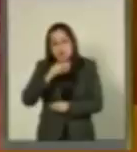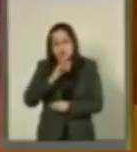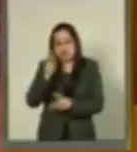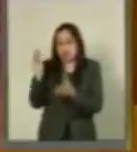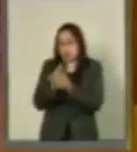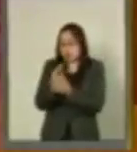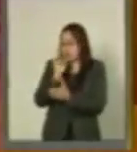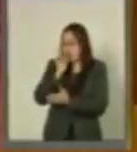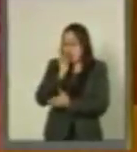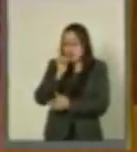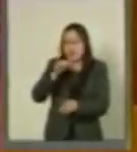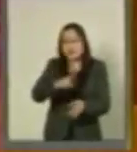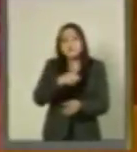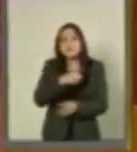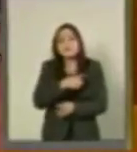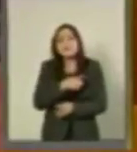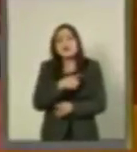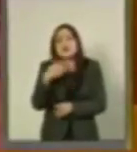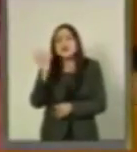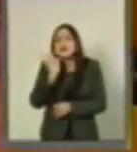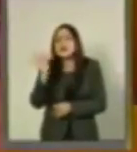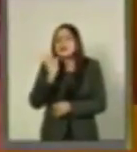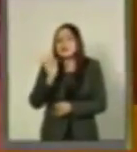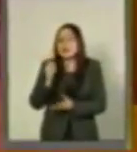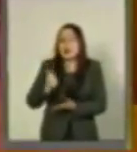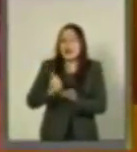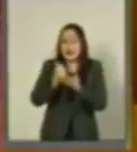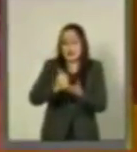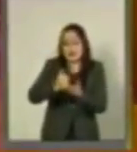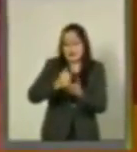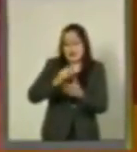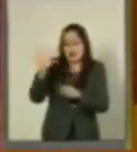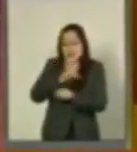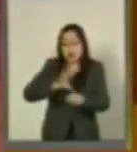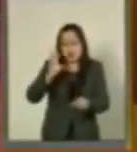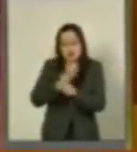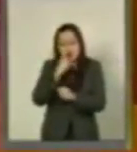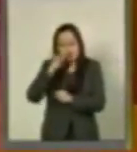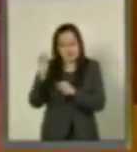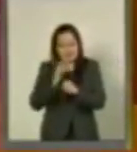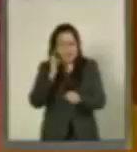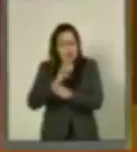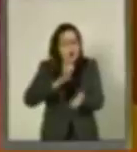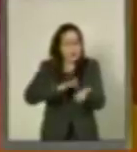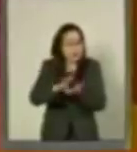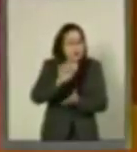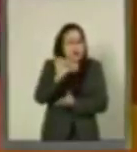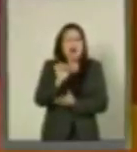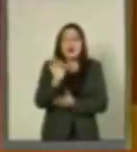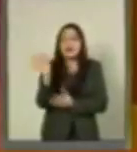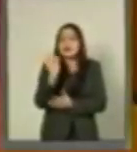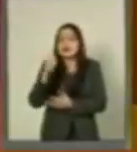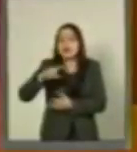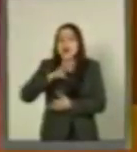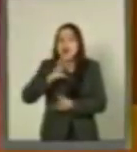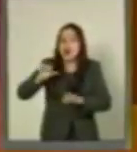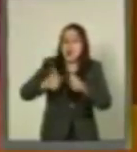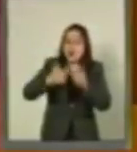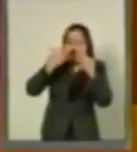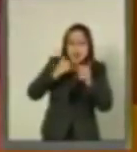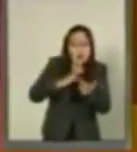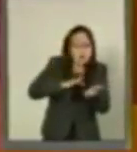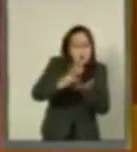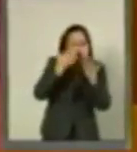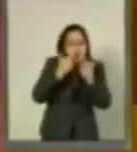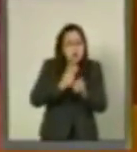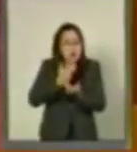es el apoyo total de los miembros de la Policía Federal, a los que, como ya dije, no hay ningún apoyo,